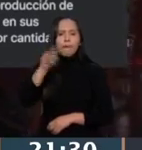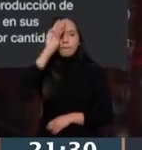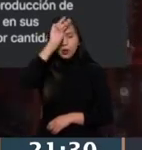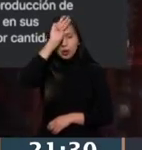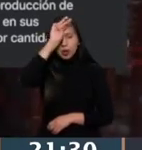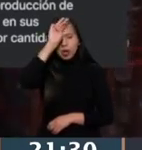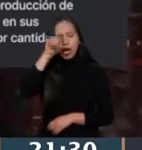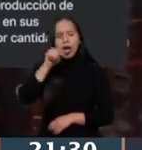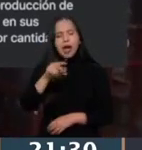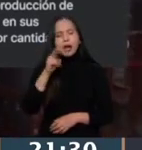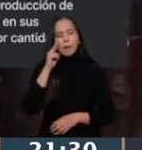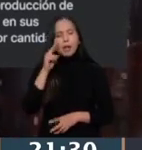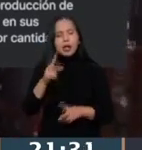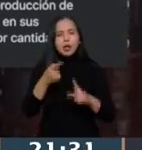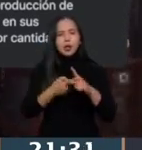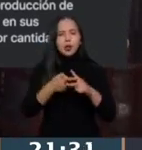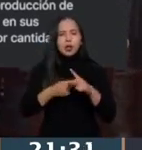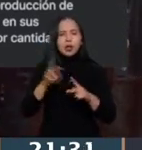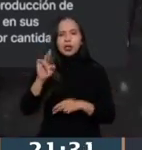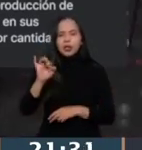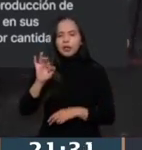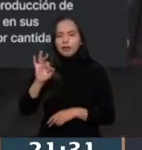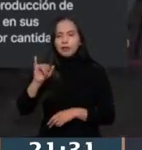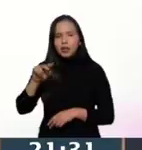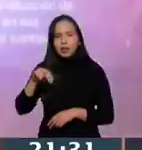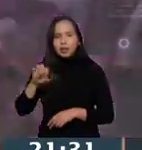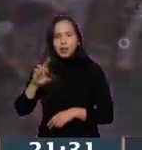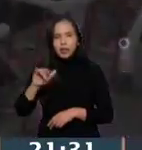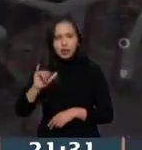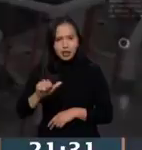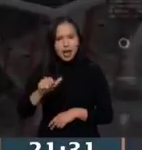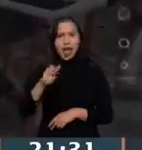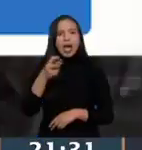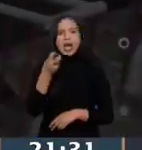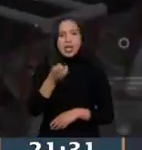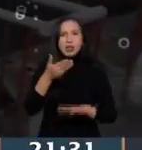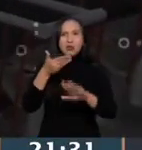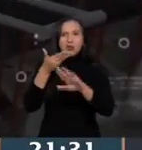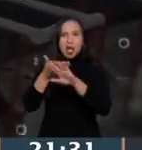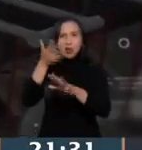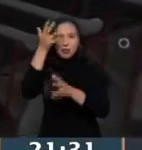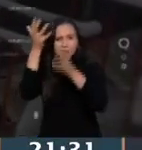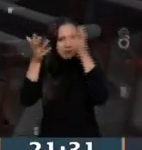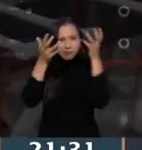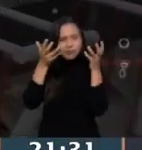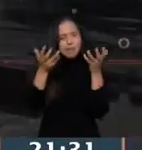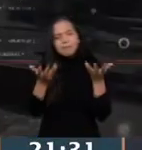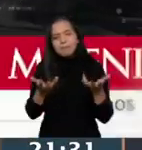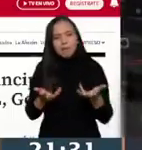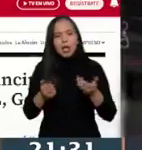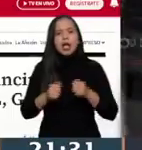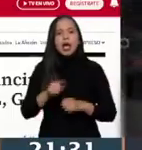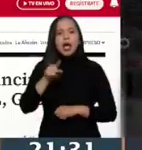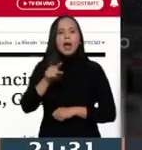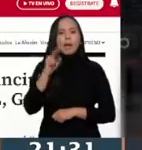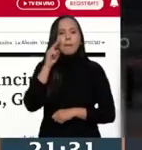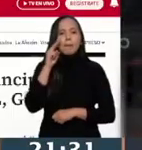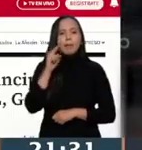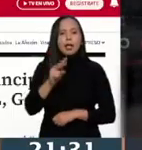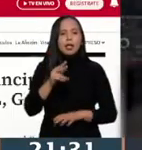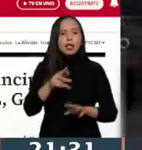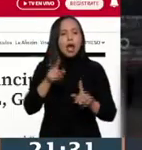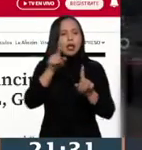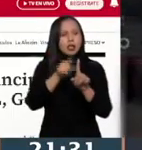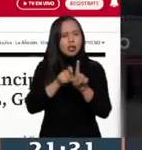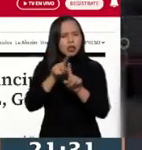que están lejos de indicar que la refinería sea la principal fuente de contaminación. Estas voces críticas ignoran que el dióxido